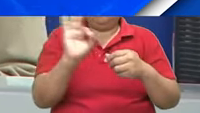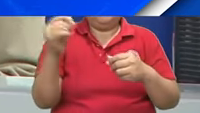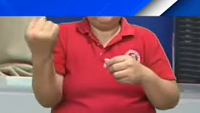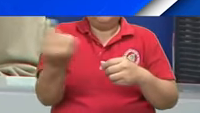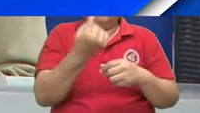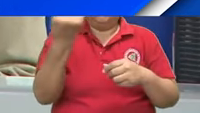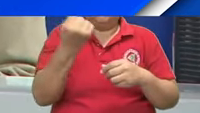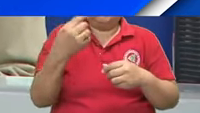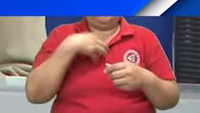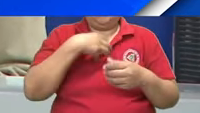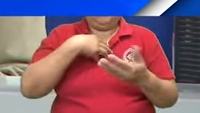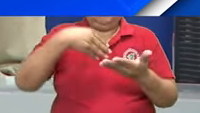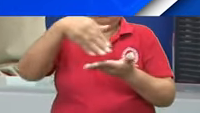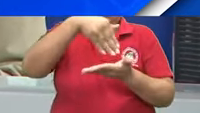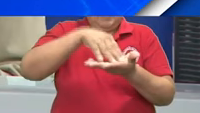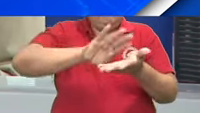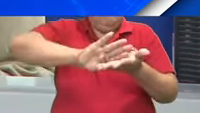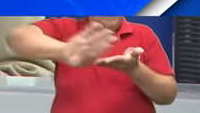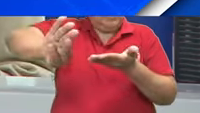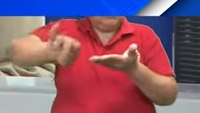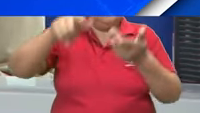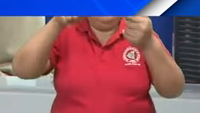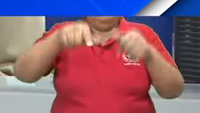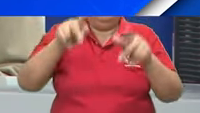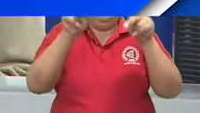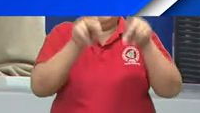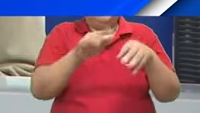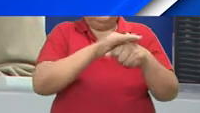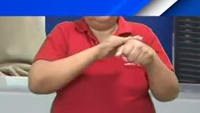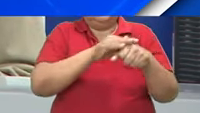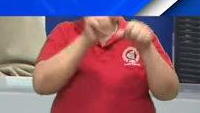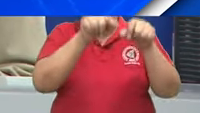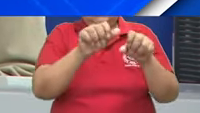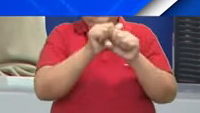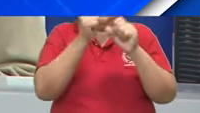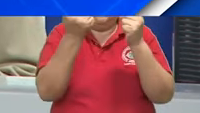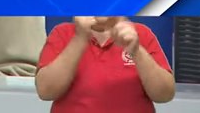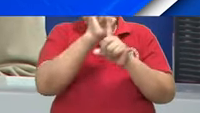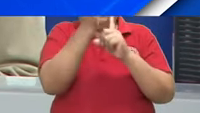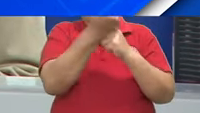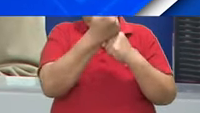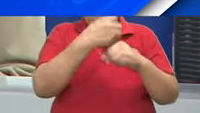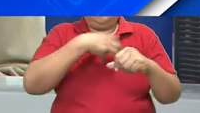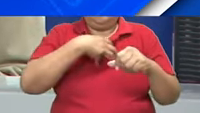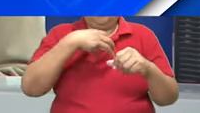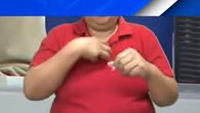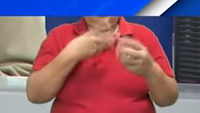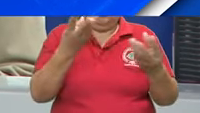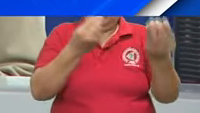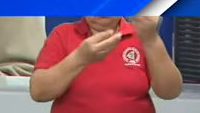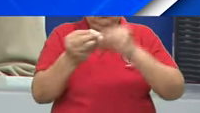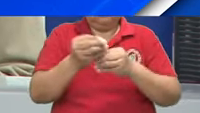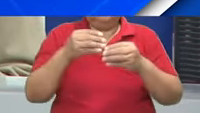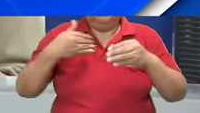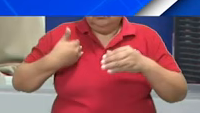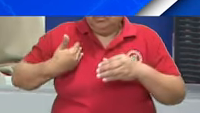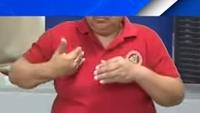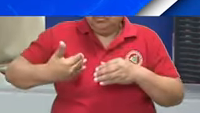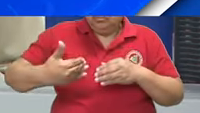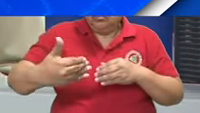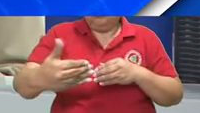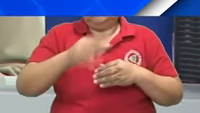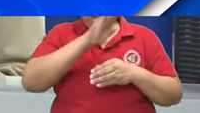autónomo, descentralizado, con personalidad jurídica, patrimonio propio,